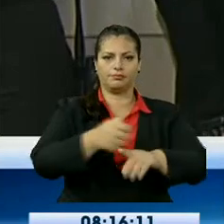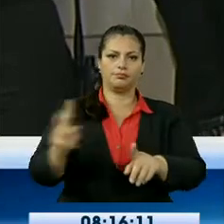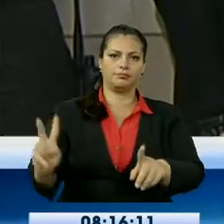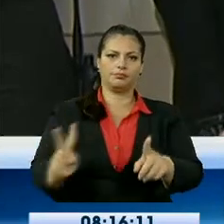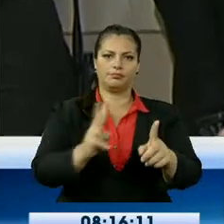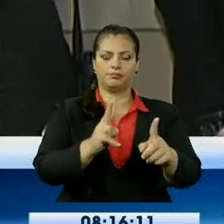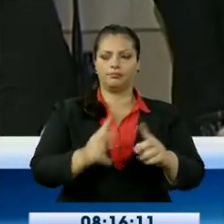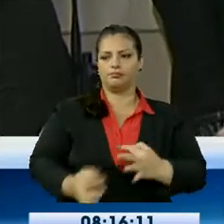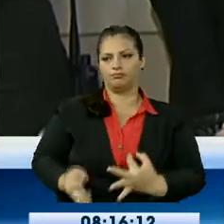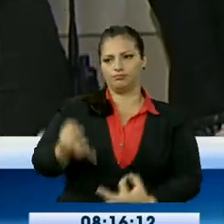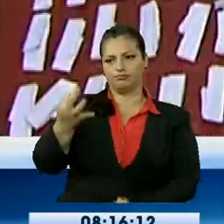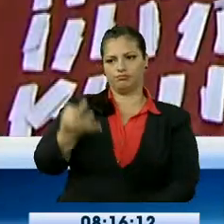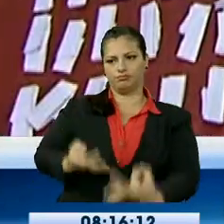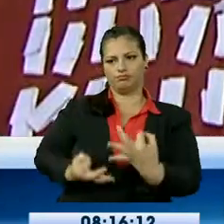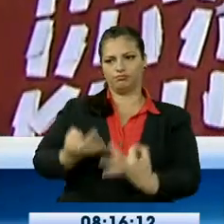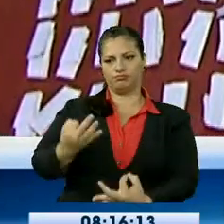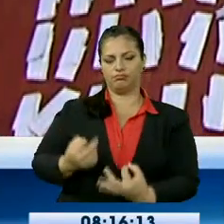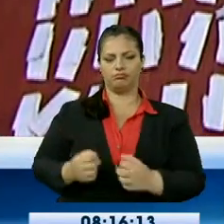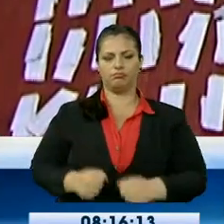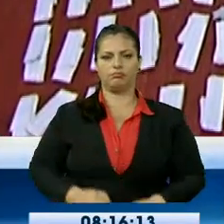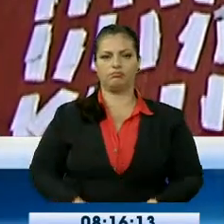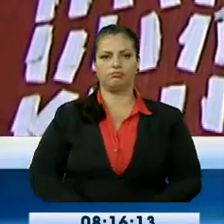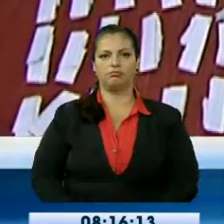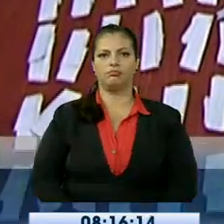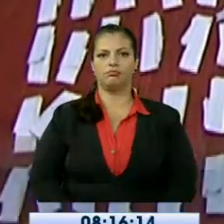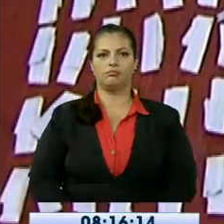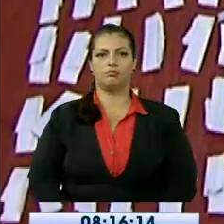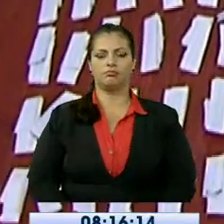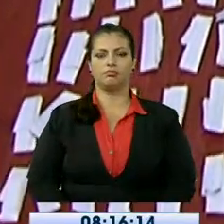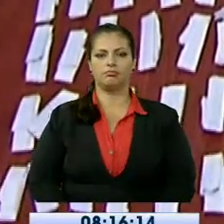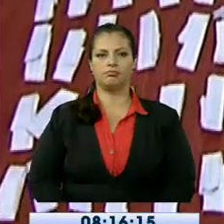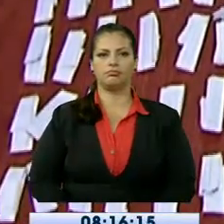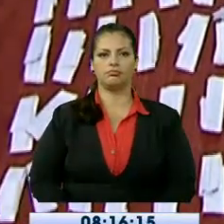tenencia de sustancias estupefacientes, informó Jorge Escobar.